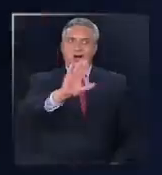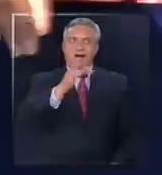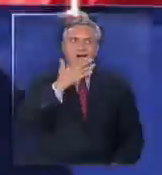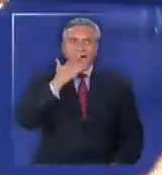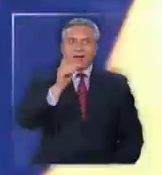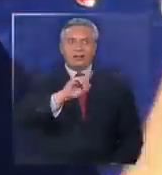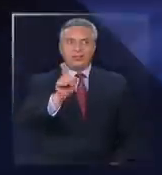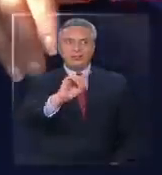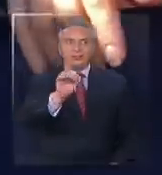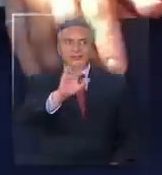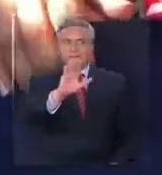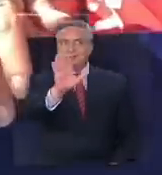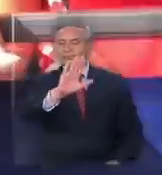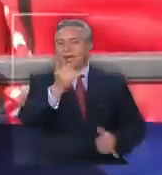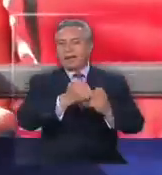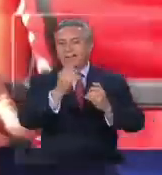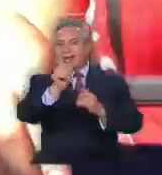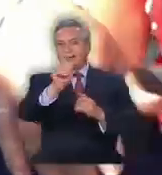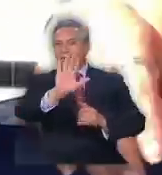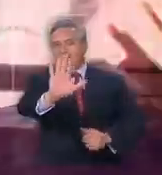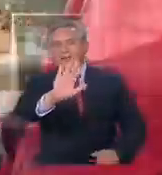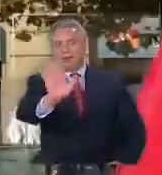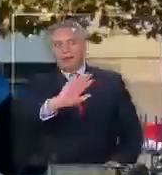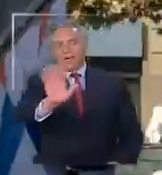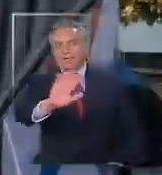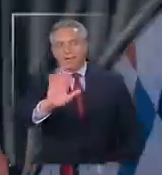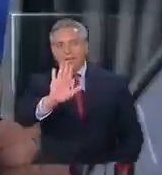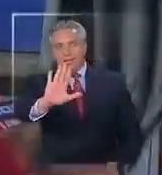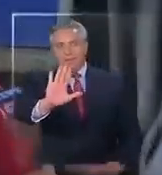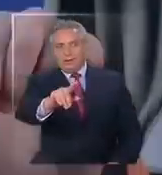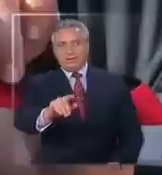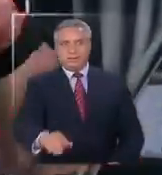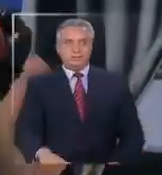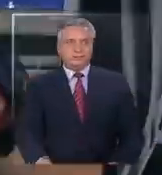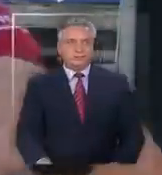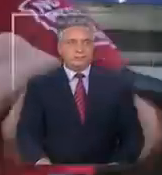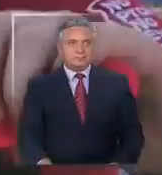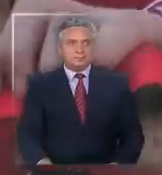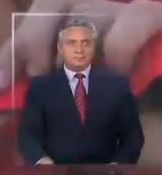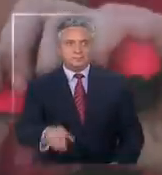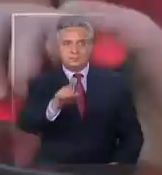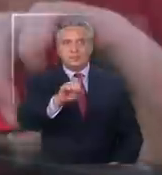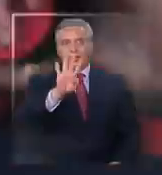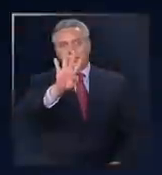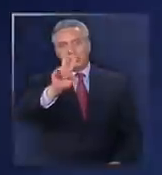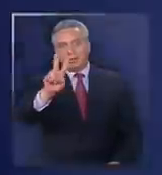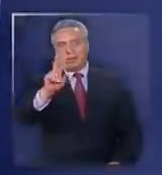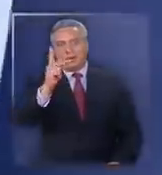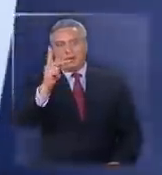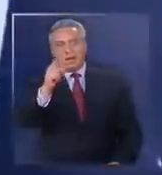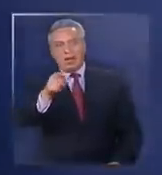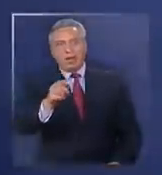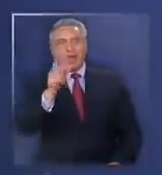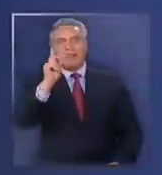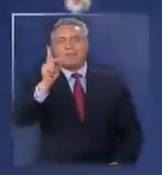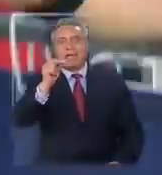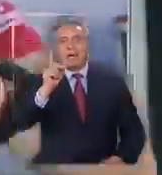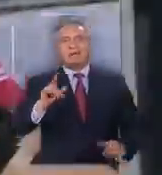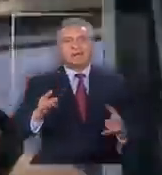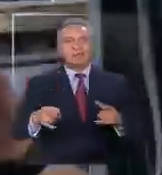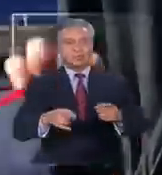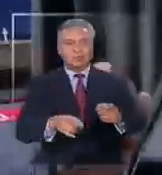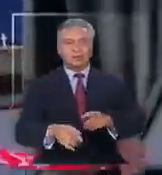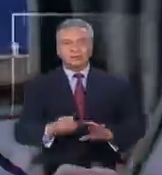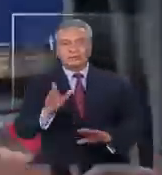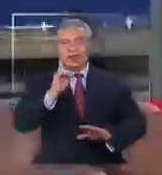por Dios. No, placa, ya, amiga, en serio, déjalo ahí, no, te vamos, vamos. ¿Y eso qué es lo que es? 42K discapacidad motora, segundo damas, lugar.